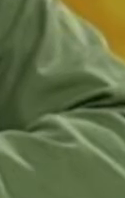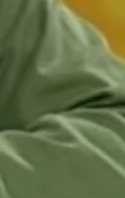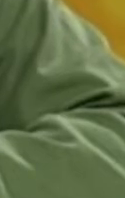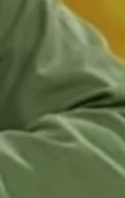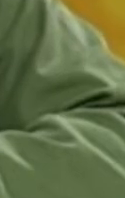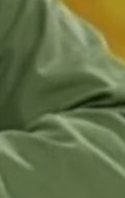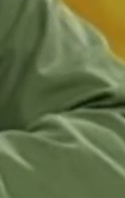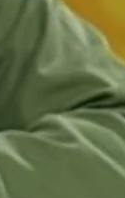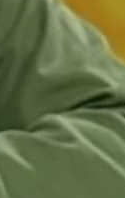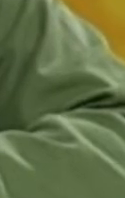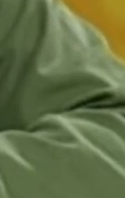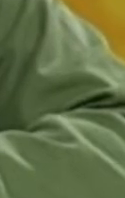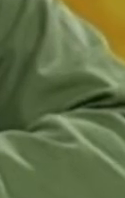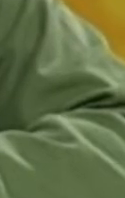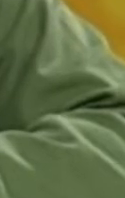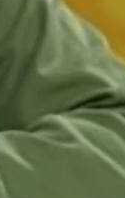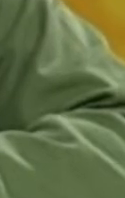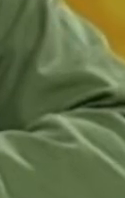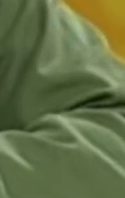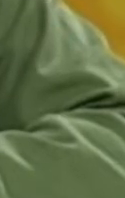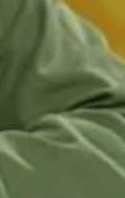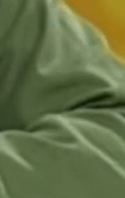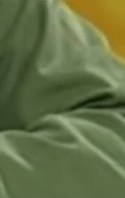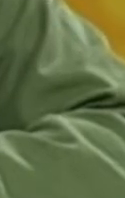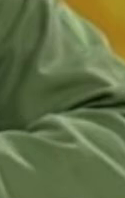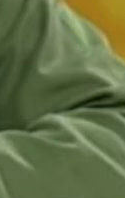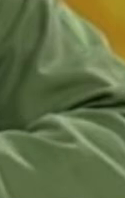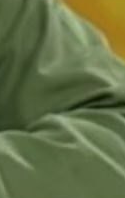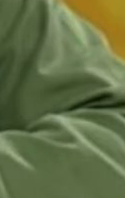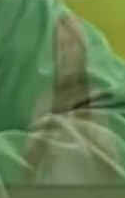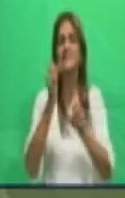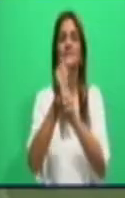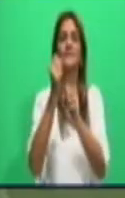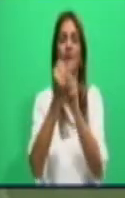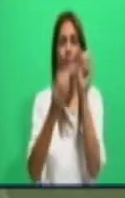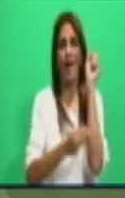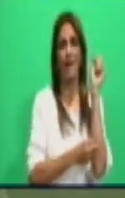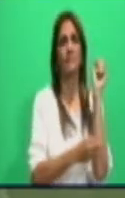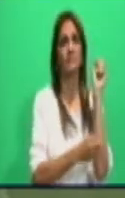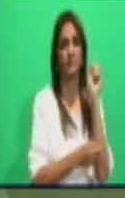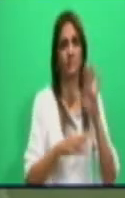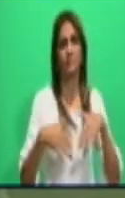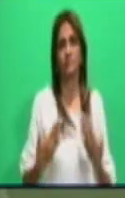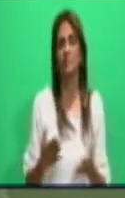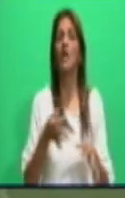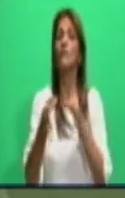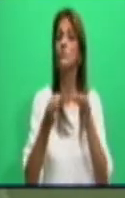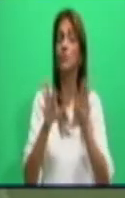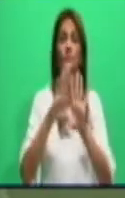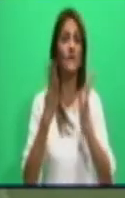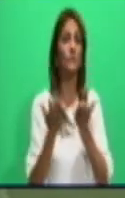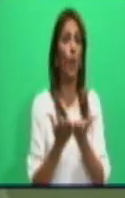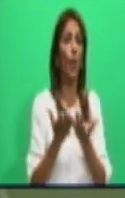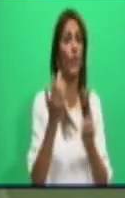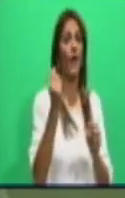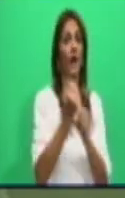estos 22 en estas 22 zonas defensa se trabaja de manera intensa en función de todas las tareas yo creo que